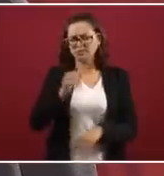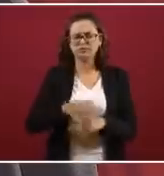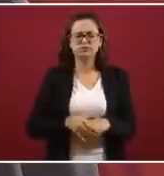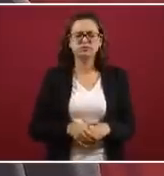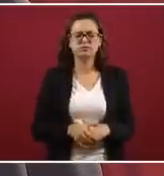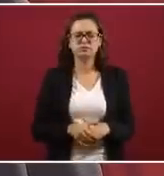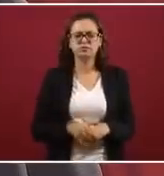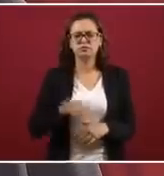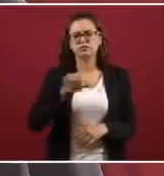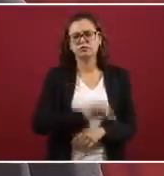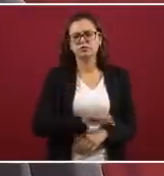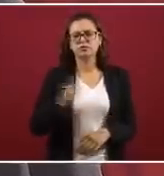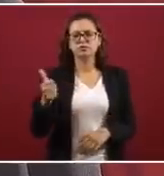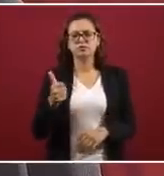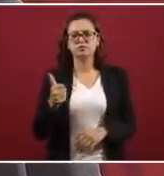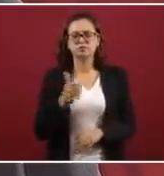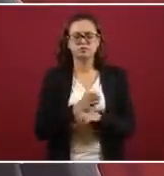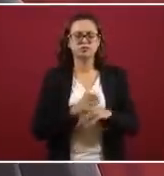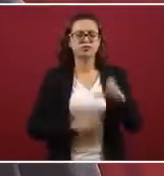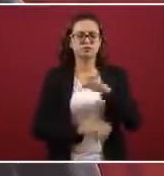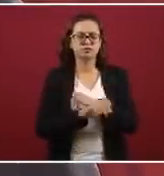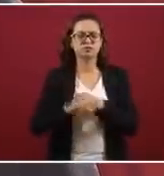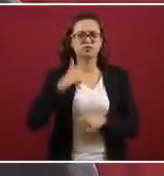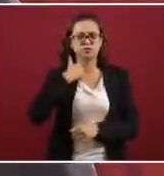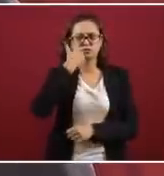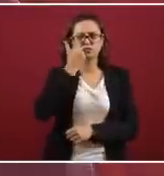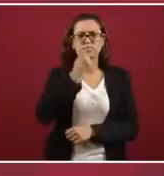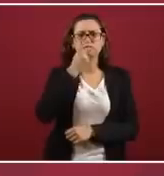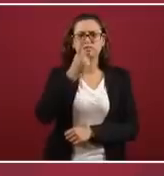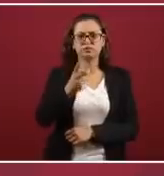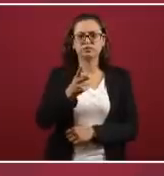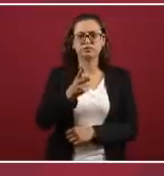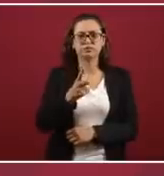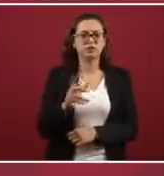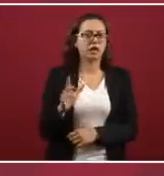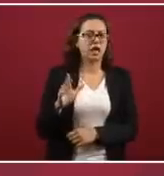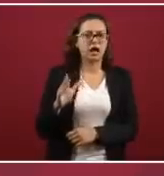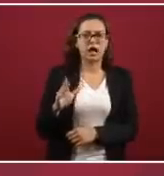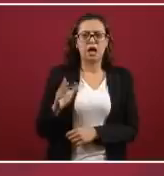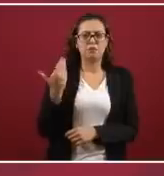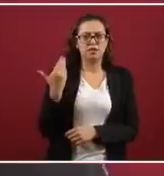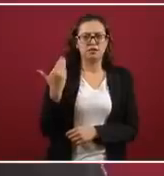El otro caso que quiero decirles es que se acaba de hacer un estudio